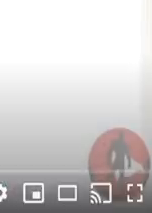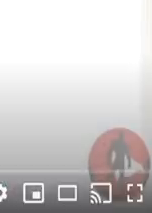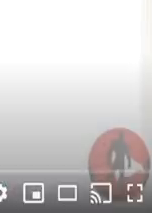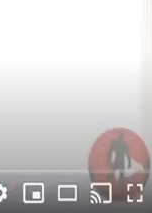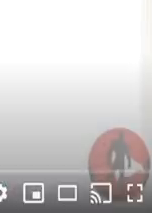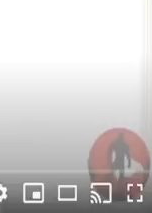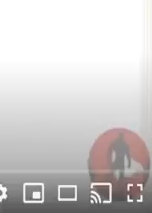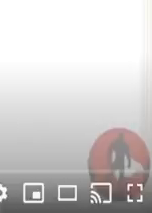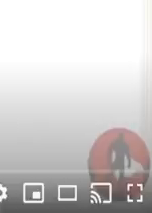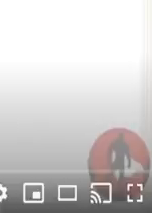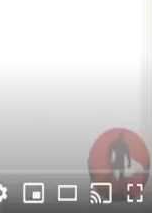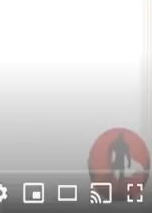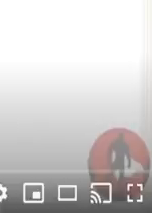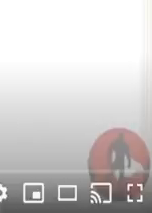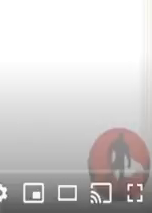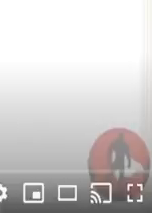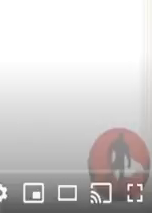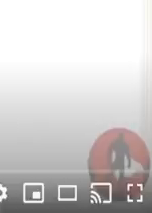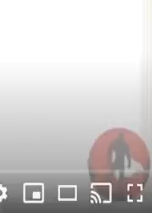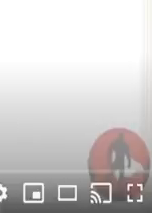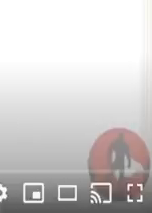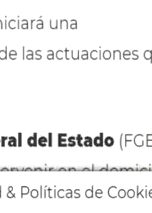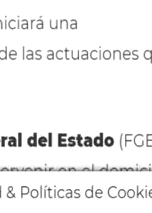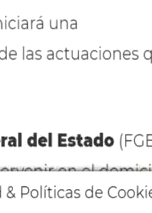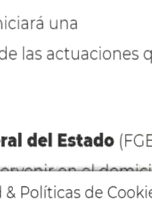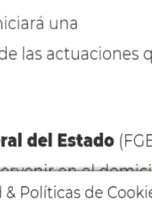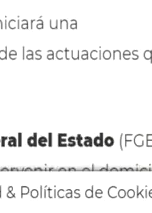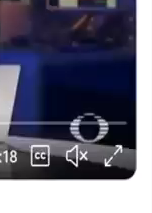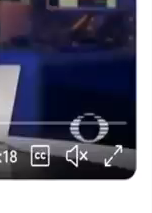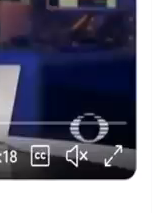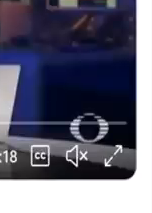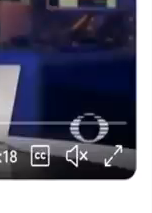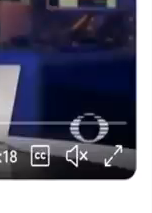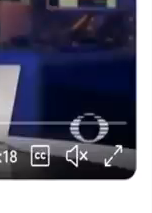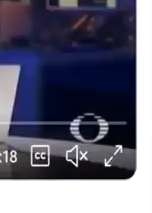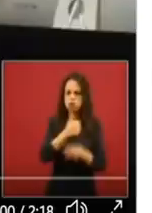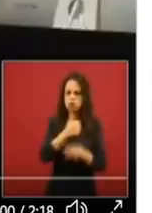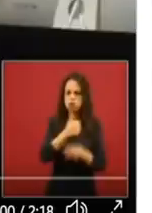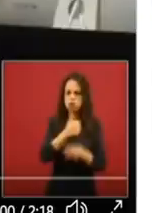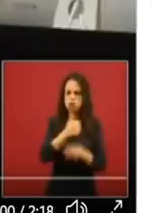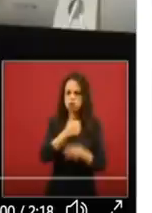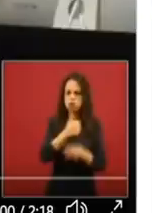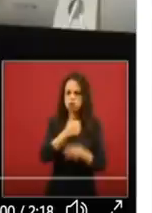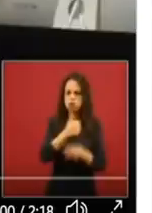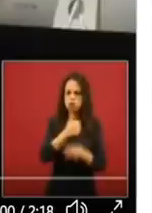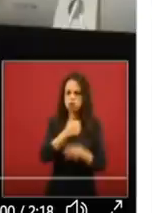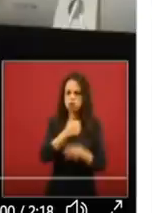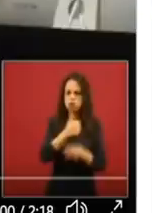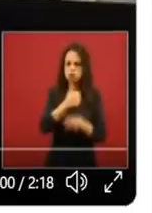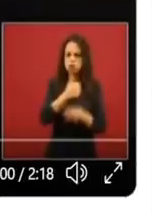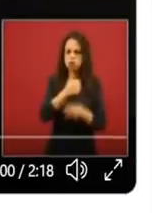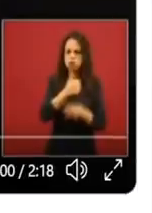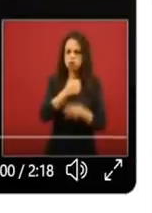Y después, el presidente, después de que dice que las cosas están mal en Guanajuato, Diego